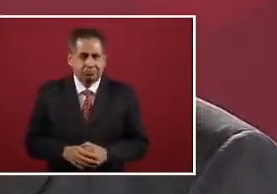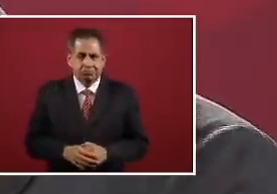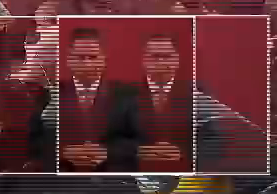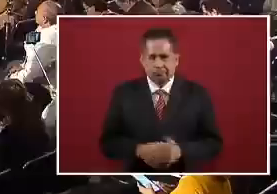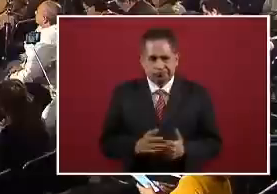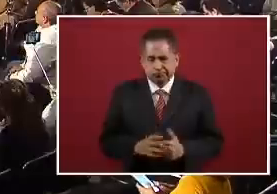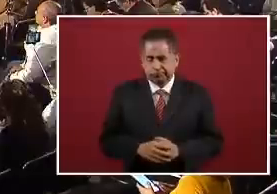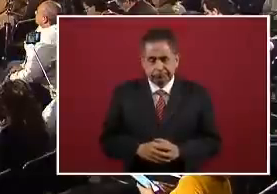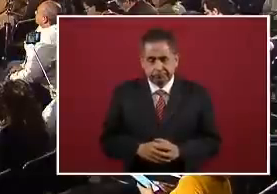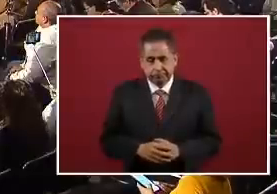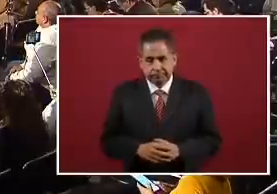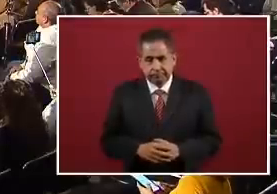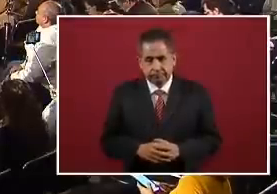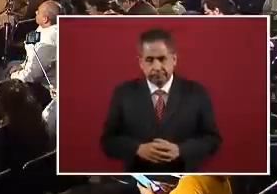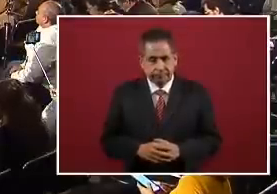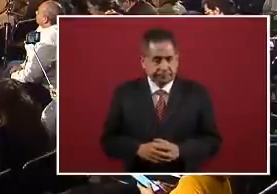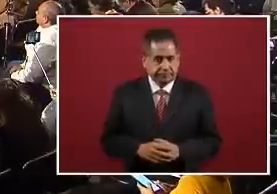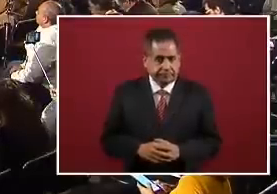Esto